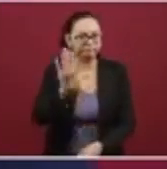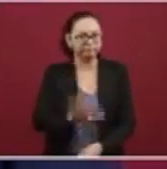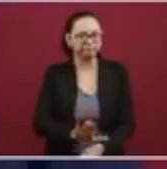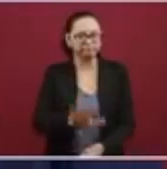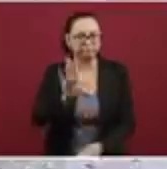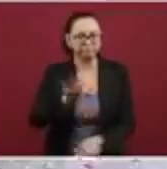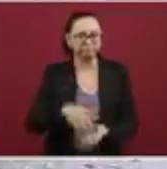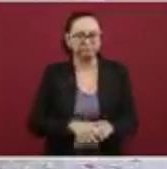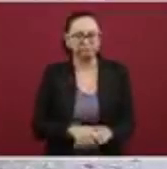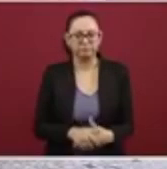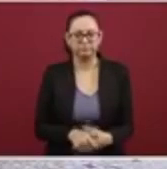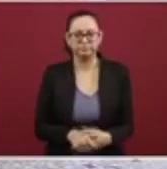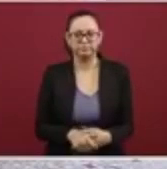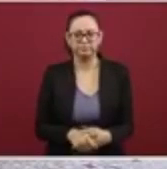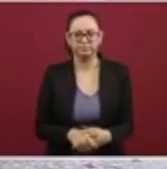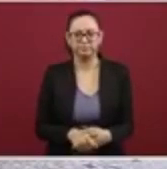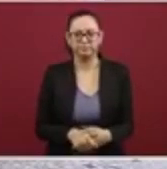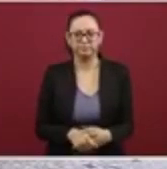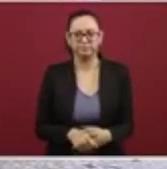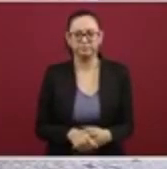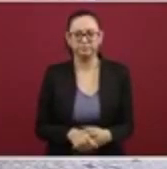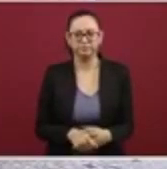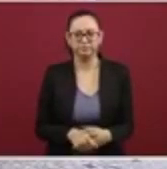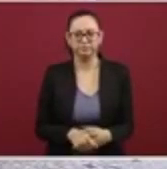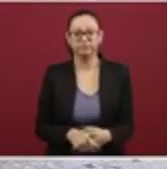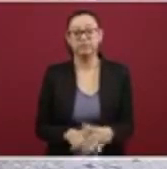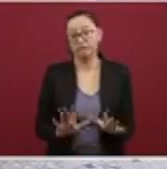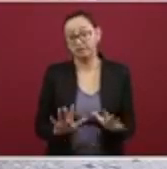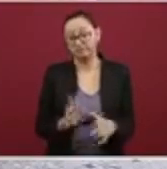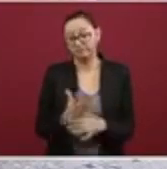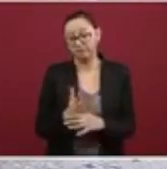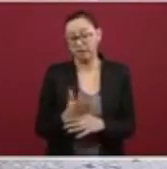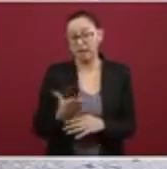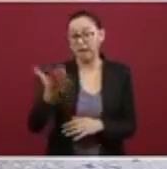Dicen que cuando llegaron los conquistadores,